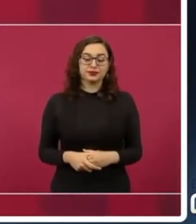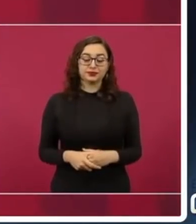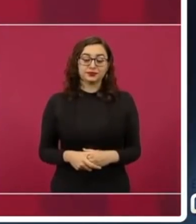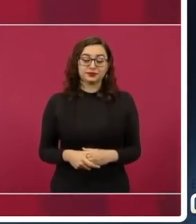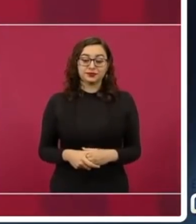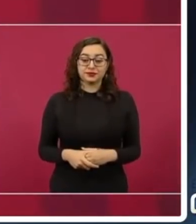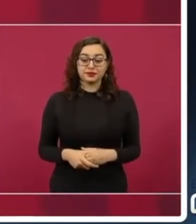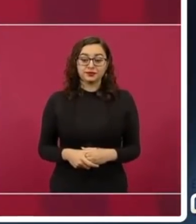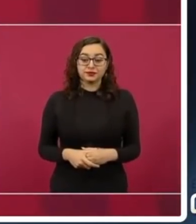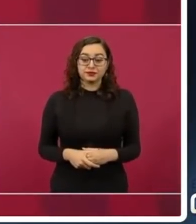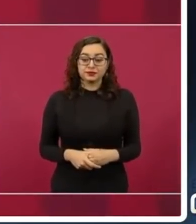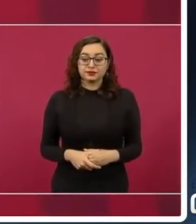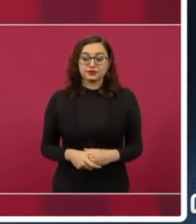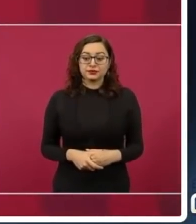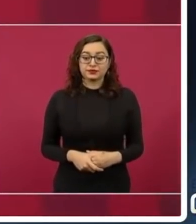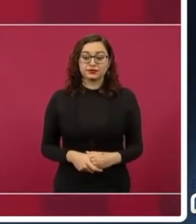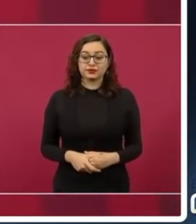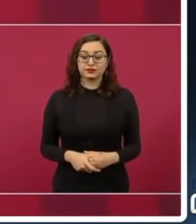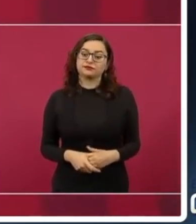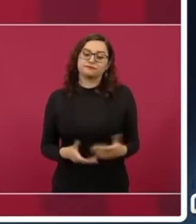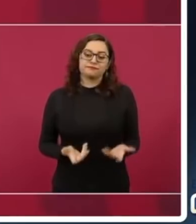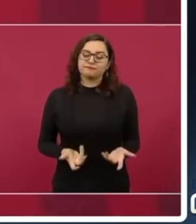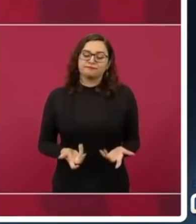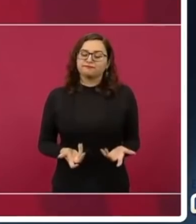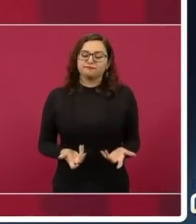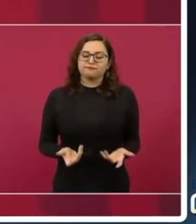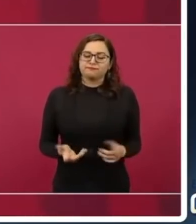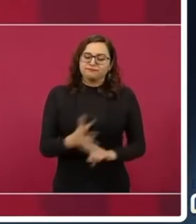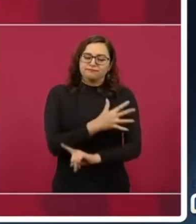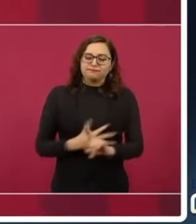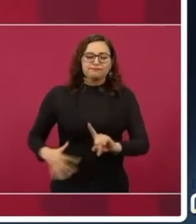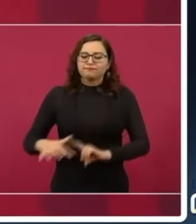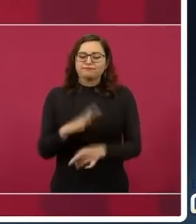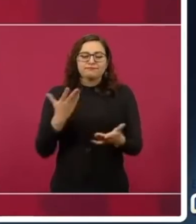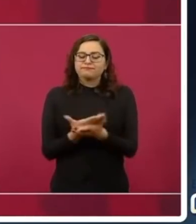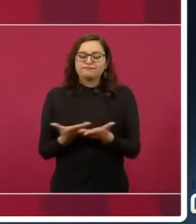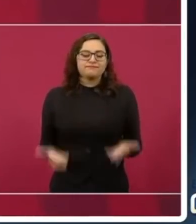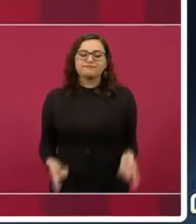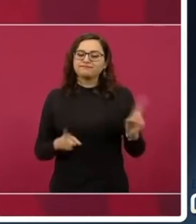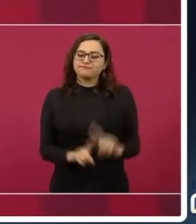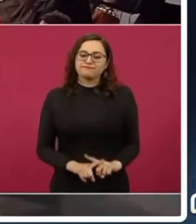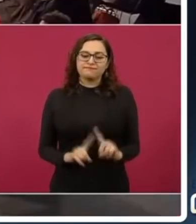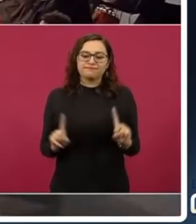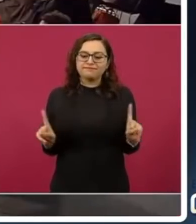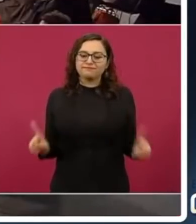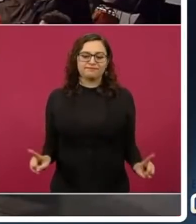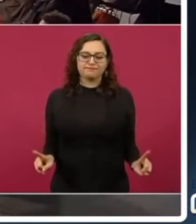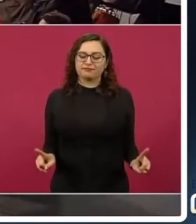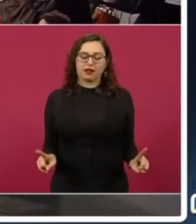Entonces, ya esto es distinto, ¿no? Ya no es